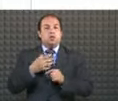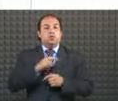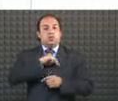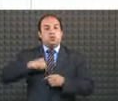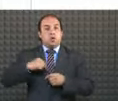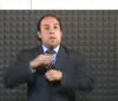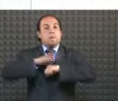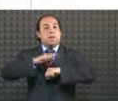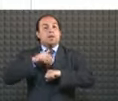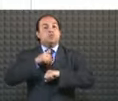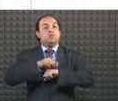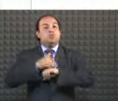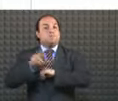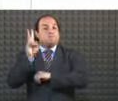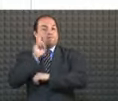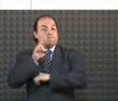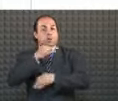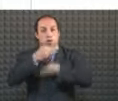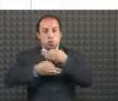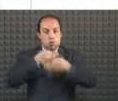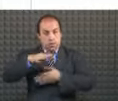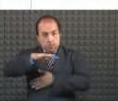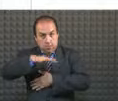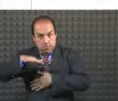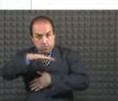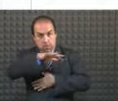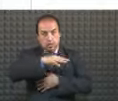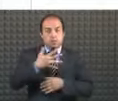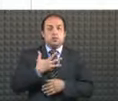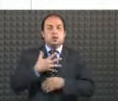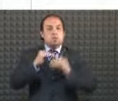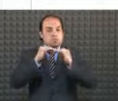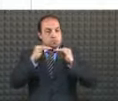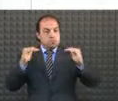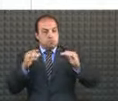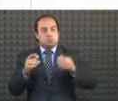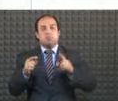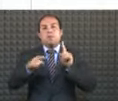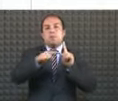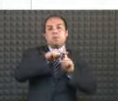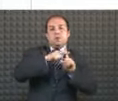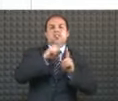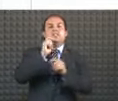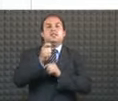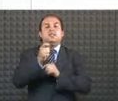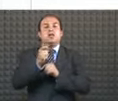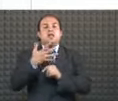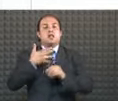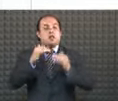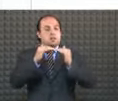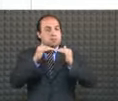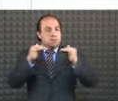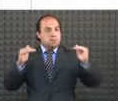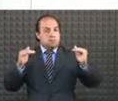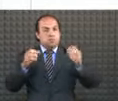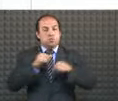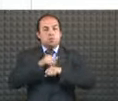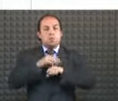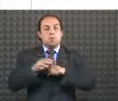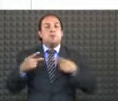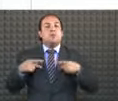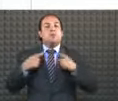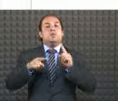estas 2 semanas en todo el sector, y que se han mantenido esta vez los los positivos, pues nos habla de una estabilización también en el número de